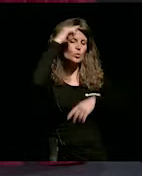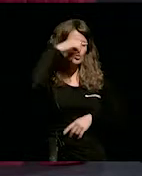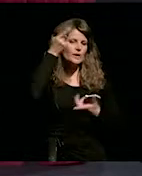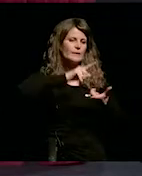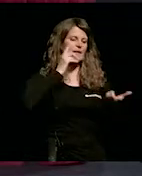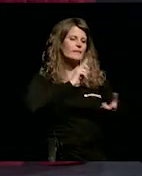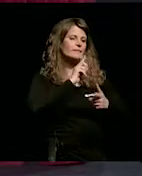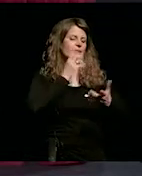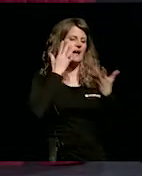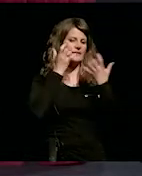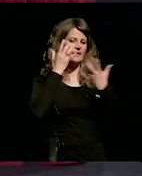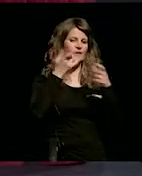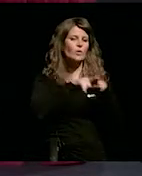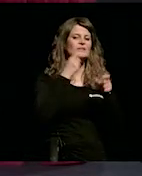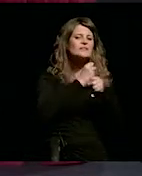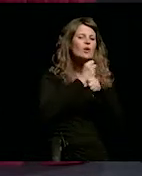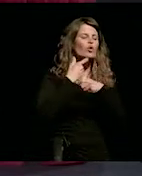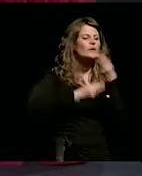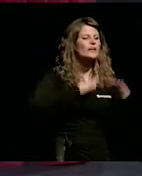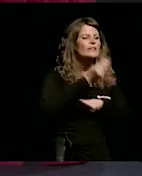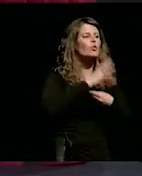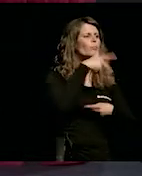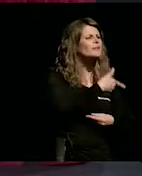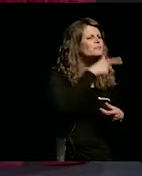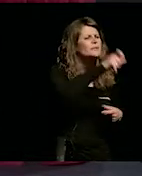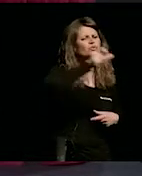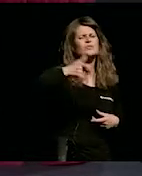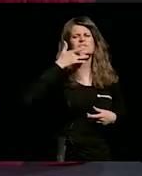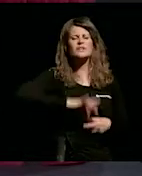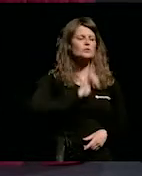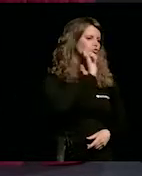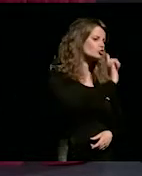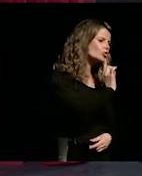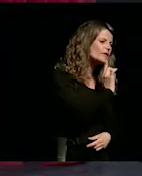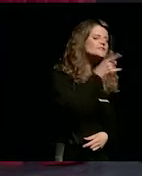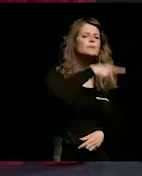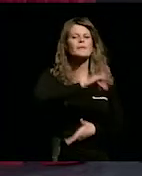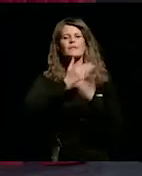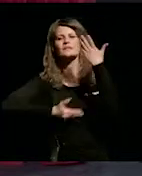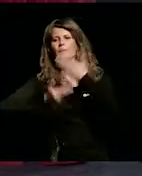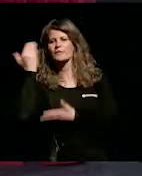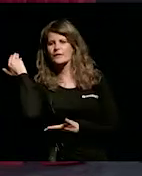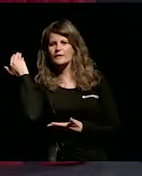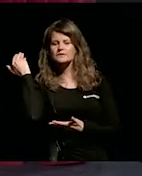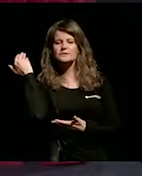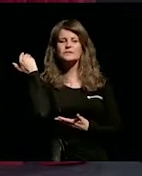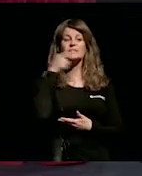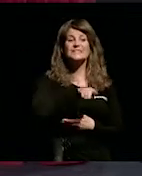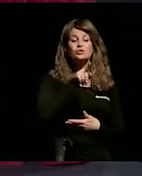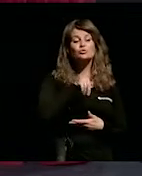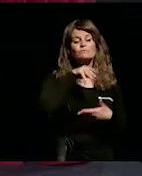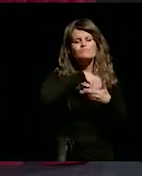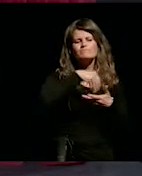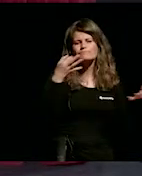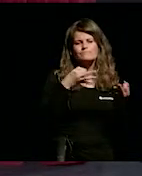realizado por personas sordas y discapacitadas. Esto implicó